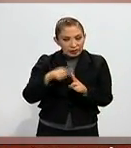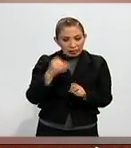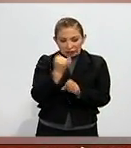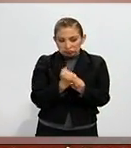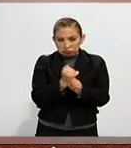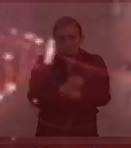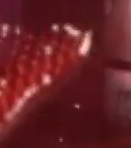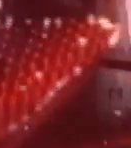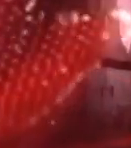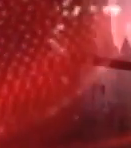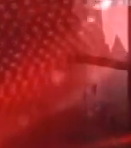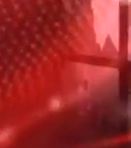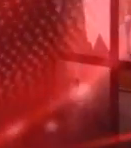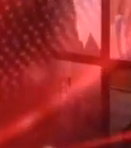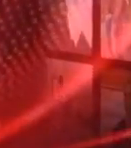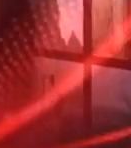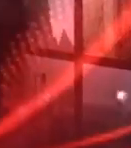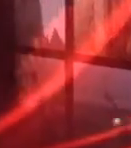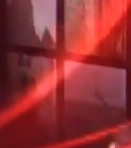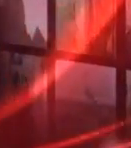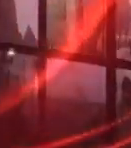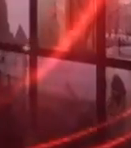información.